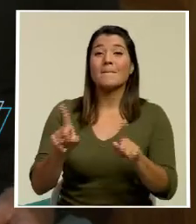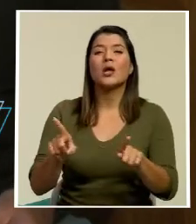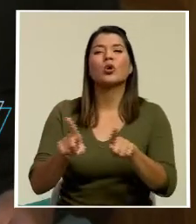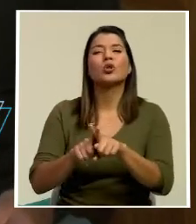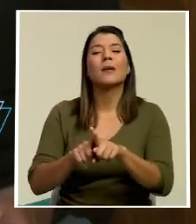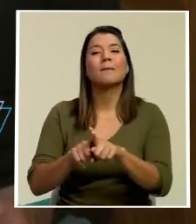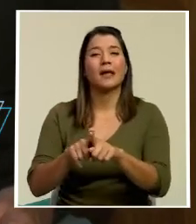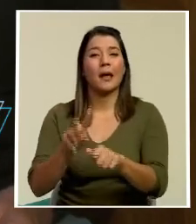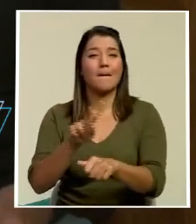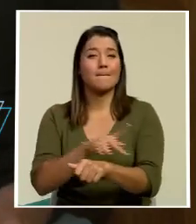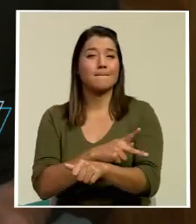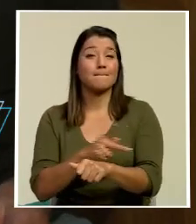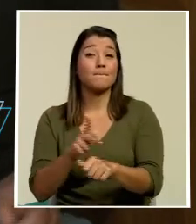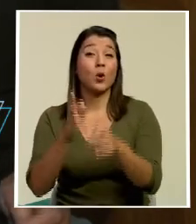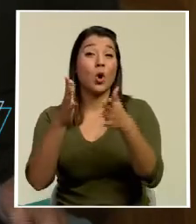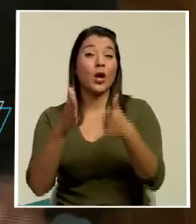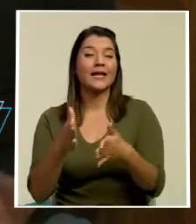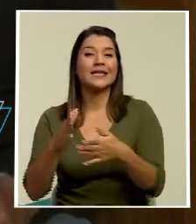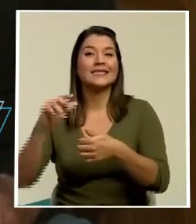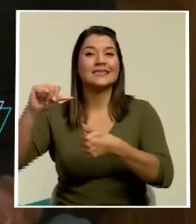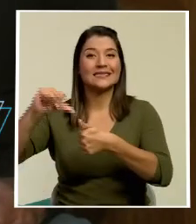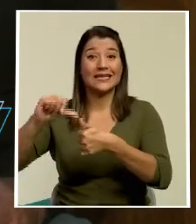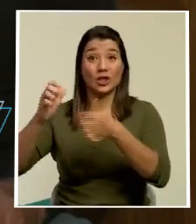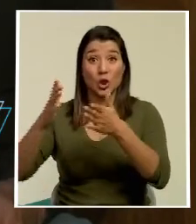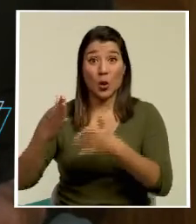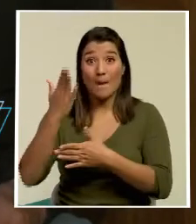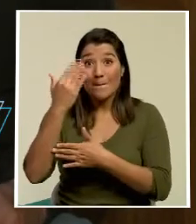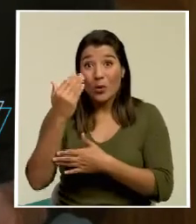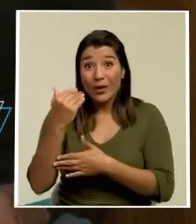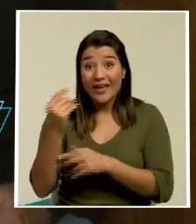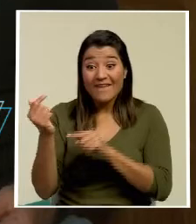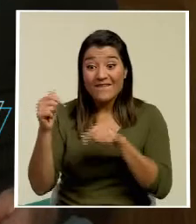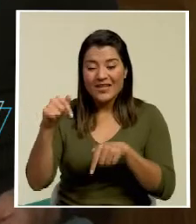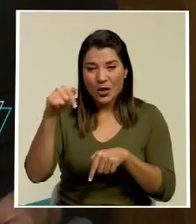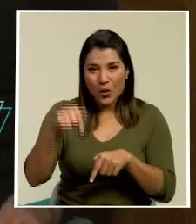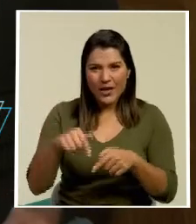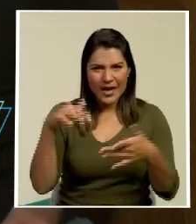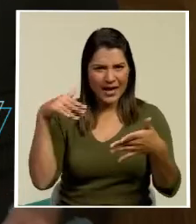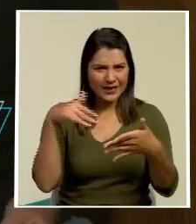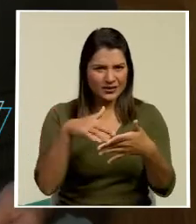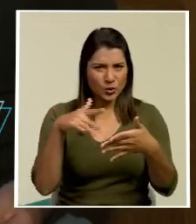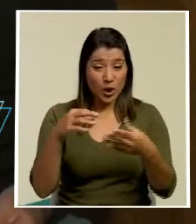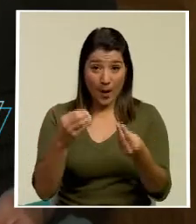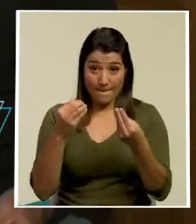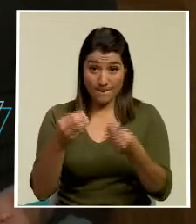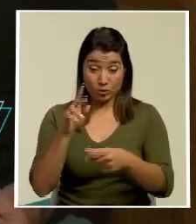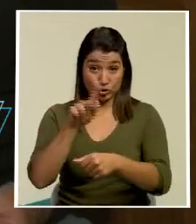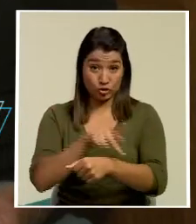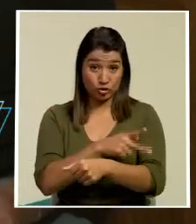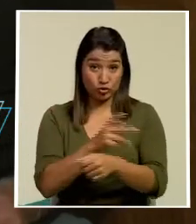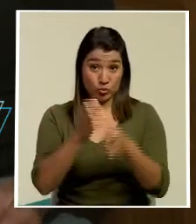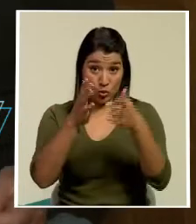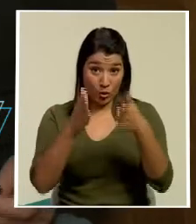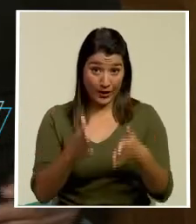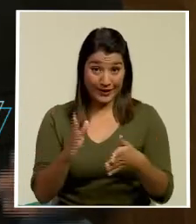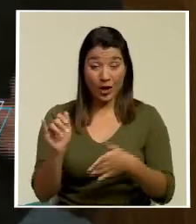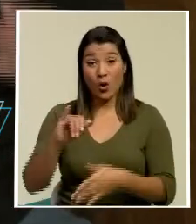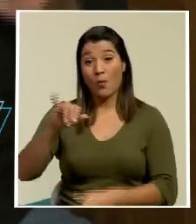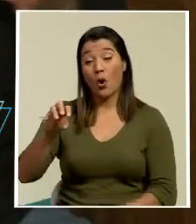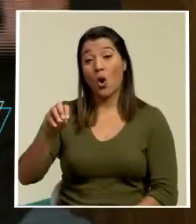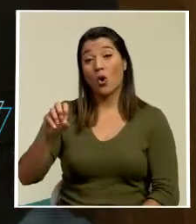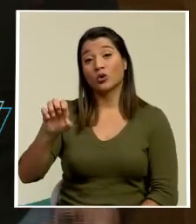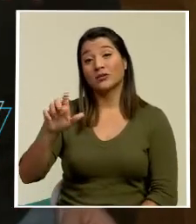poetas centroamericanos, porque aquí vinieron a estudiar muchos poetas, José Luis Quesada,